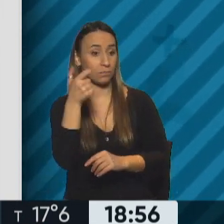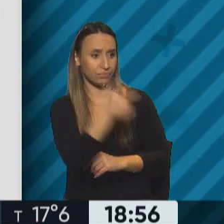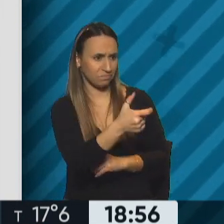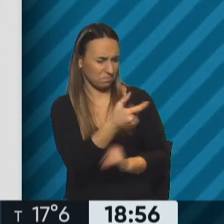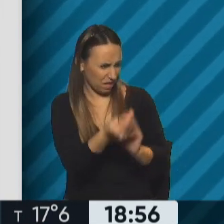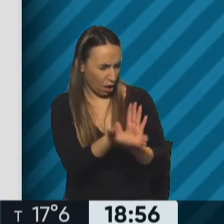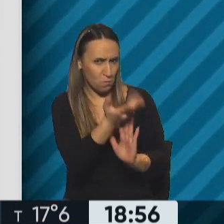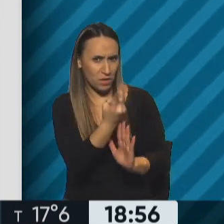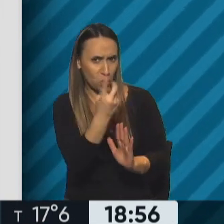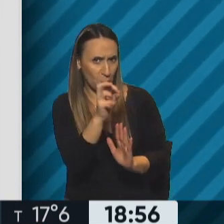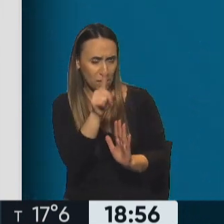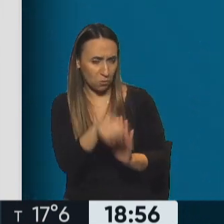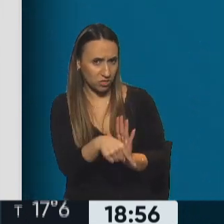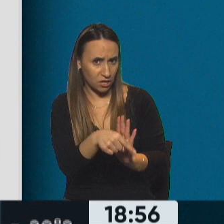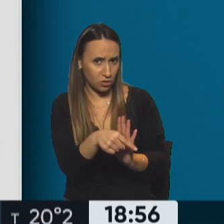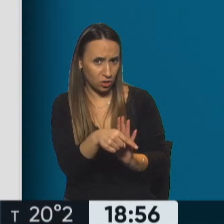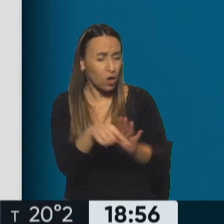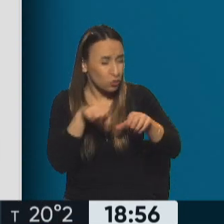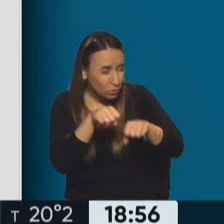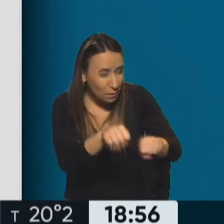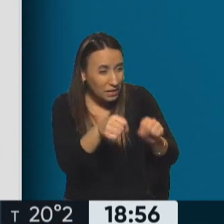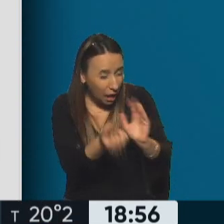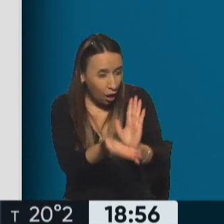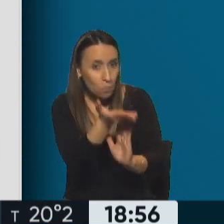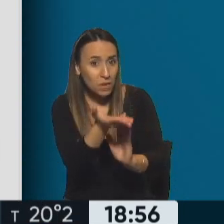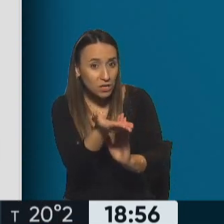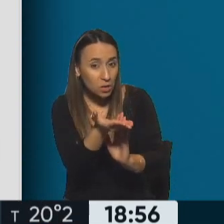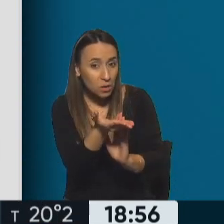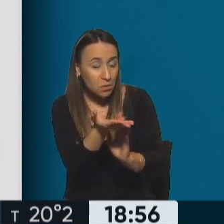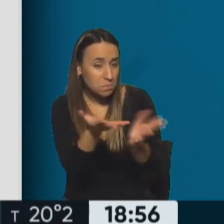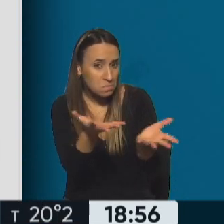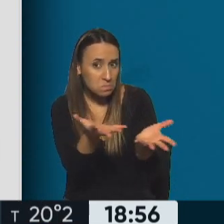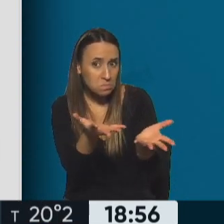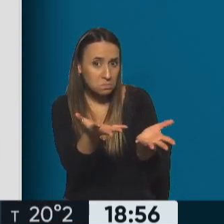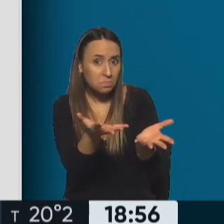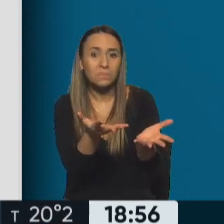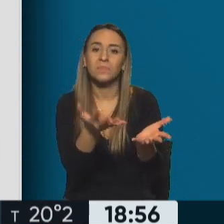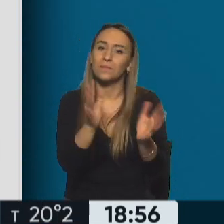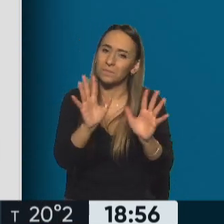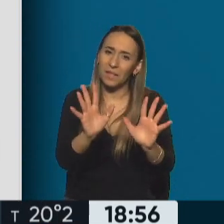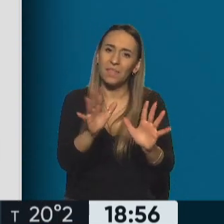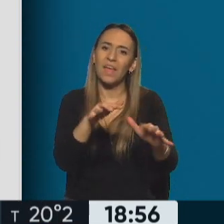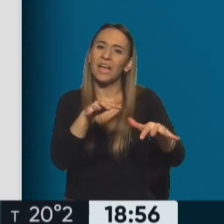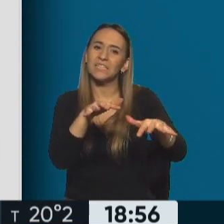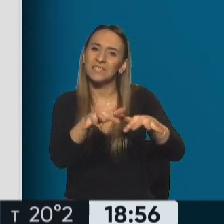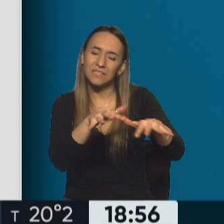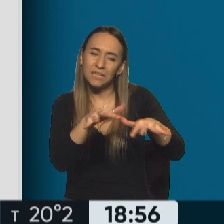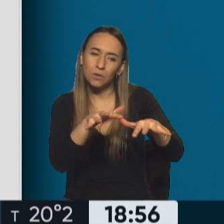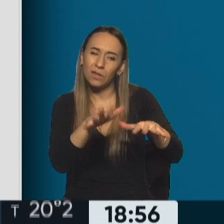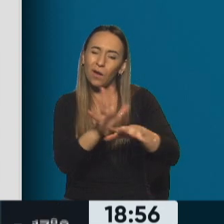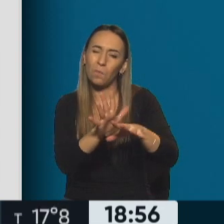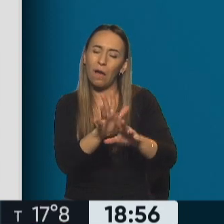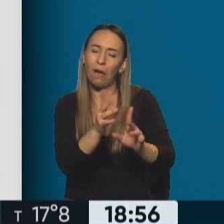aumentos del 20% en los supermercados, aunque quieran sacarlo de contexto, es una estadística